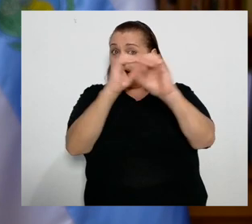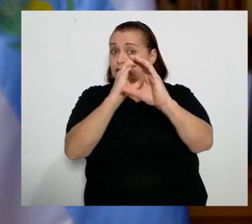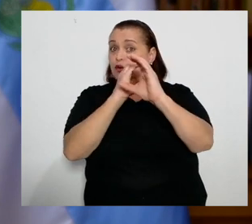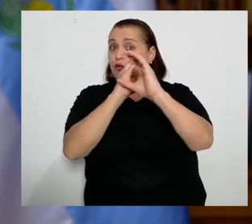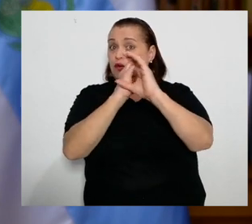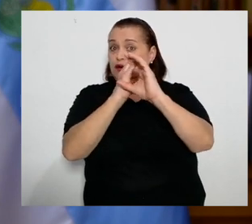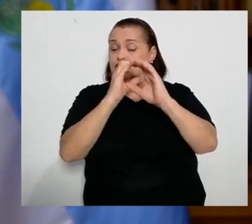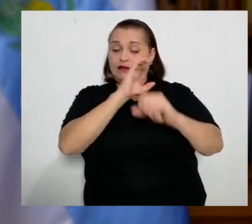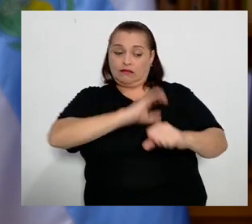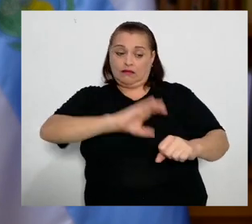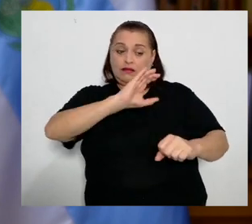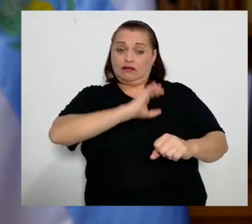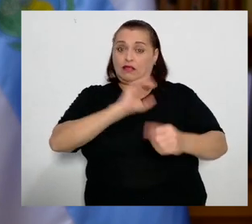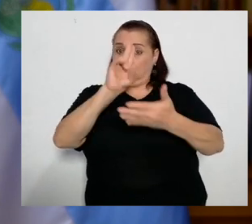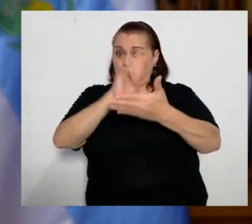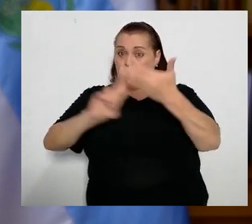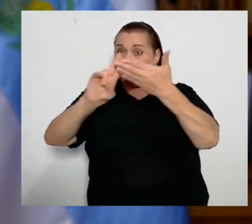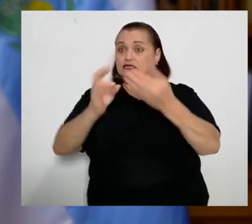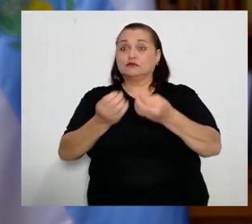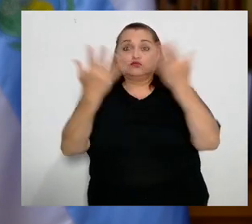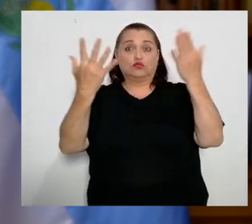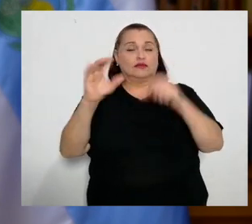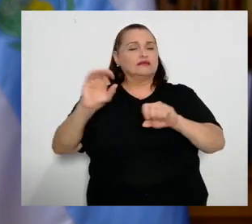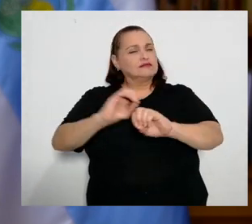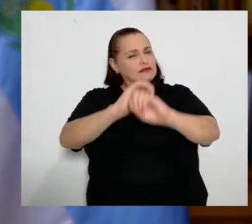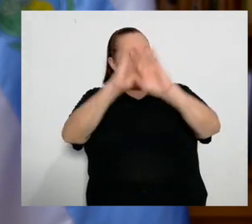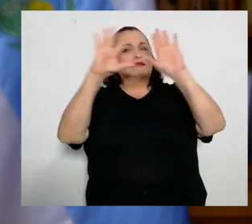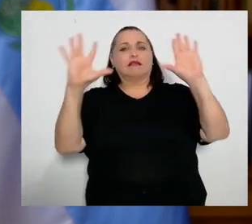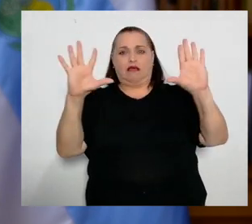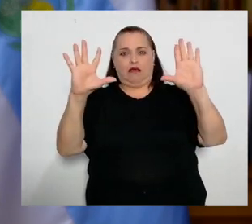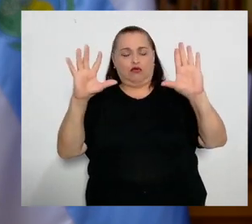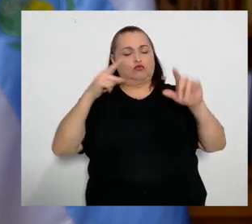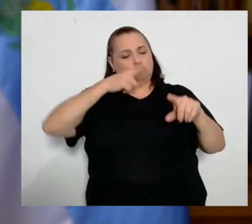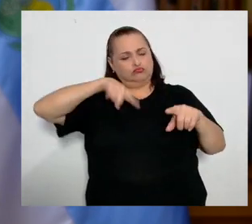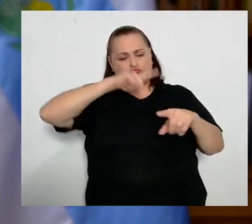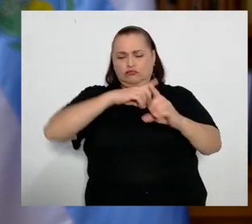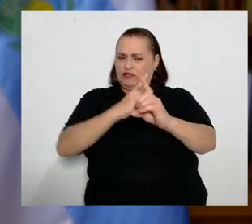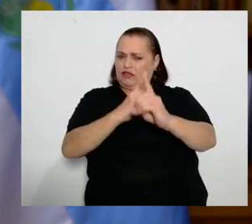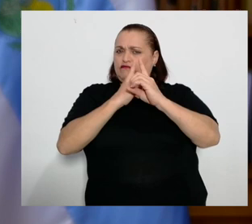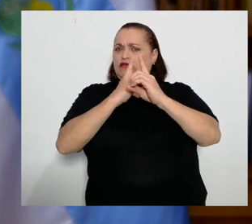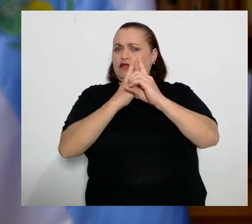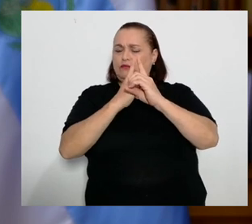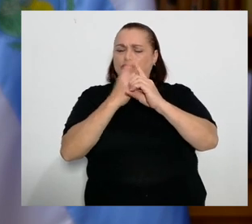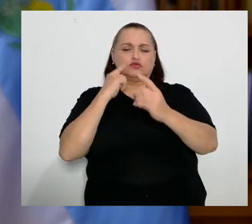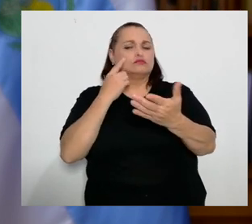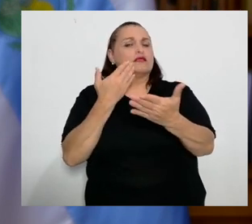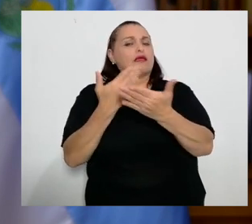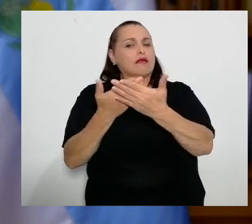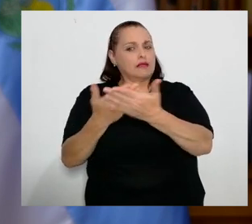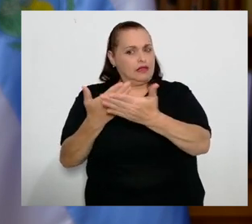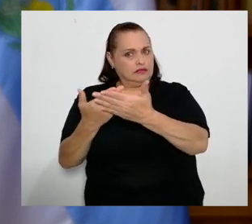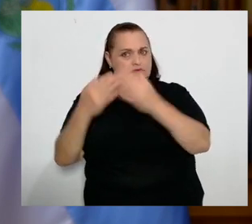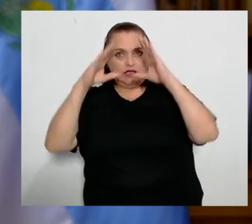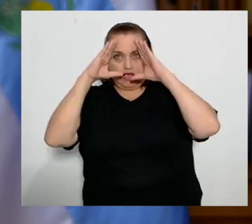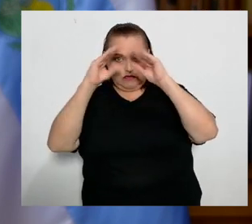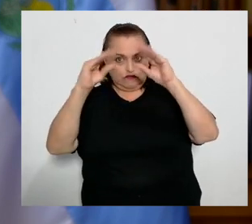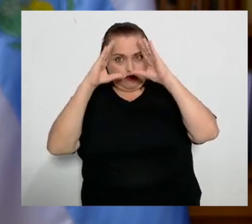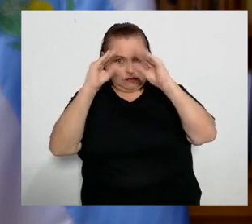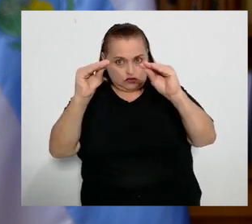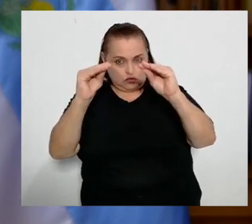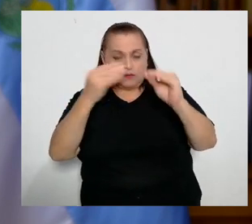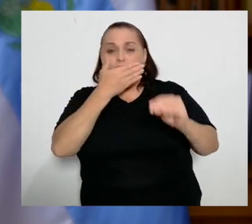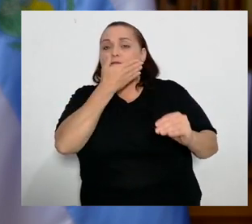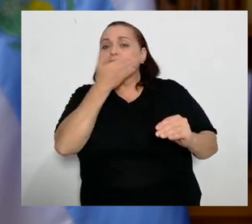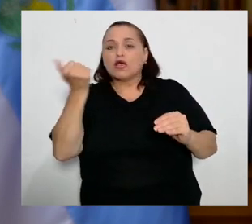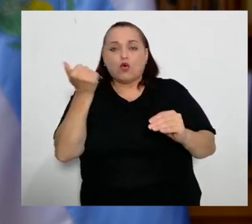salvaguarda la calidad de las universidades públicas es muy claro y lo vamos a defender con evidencia con información